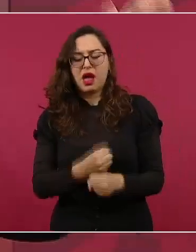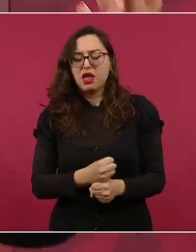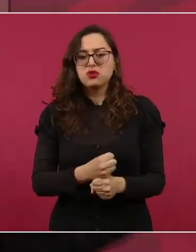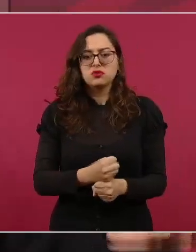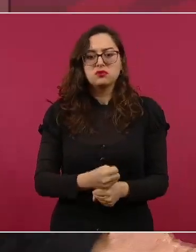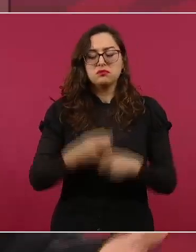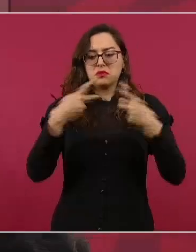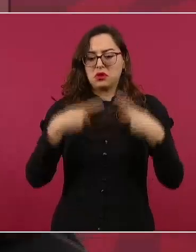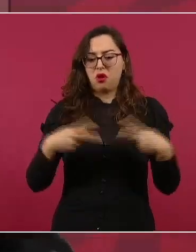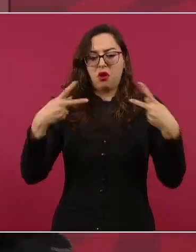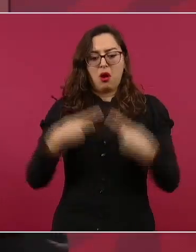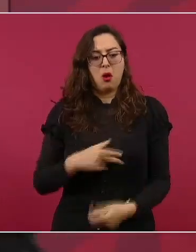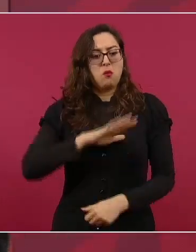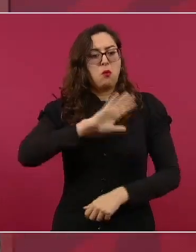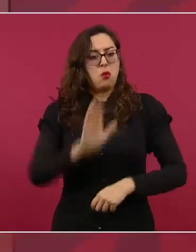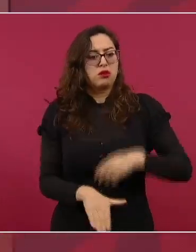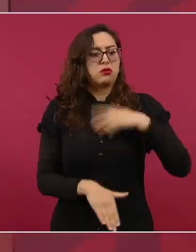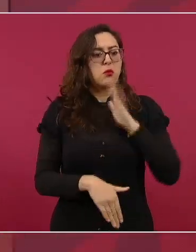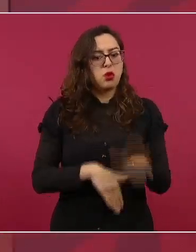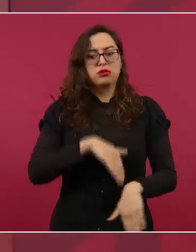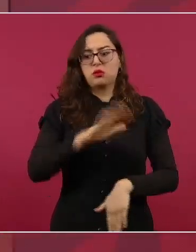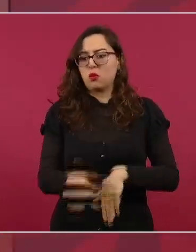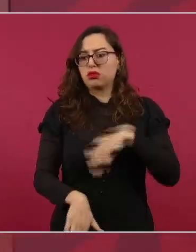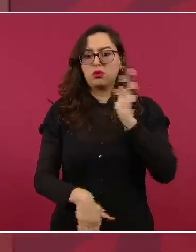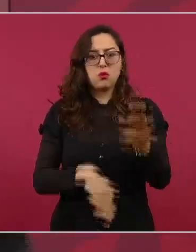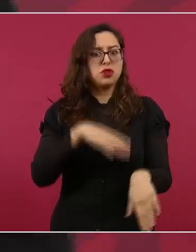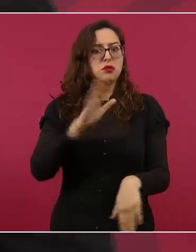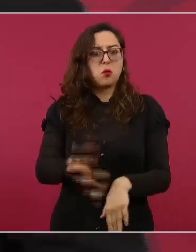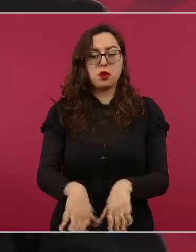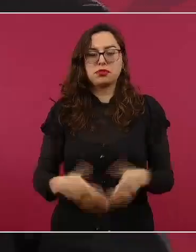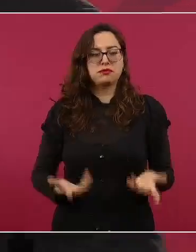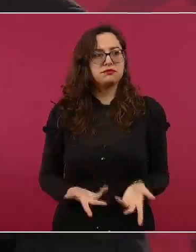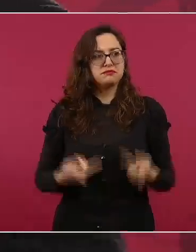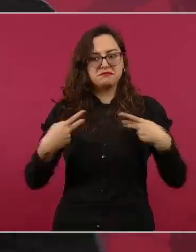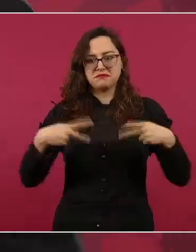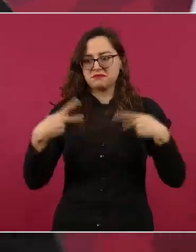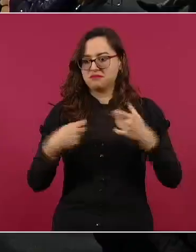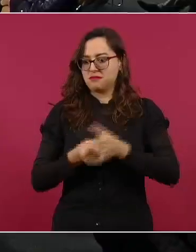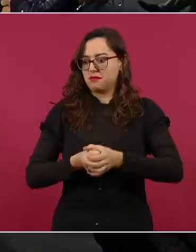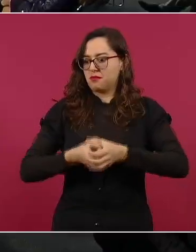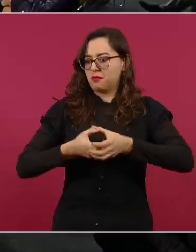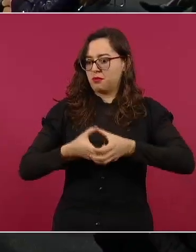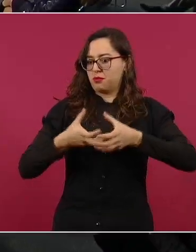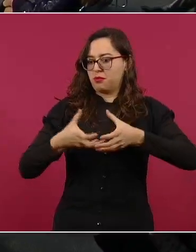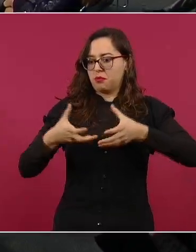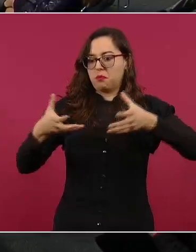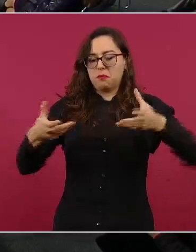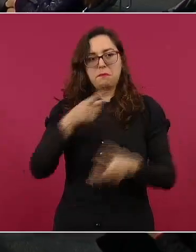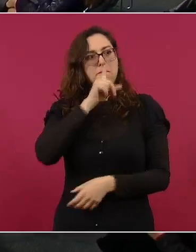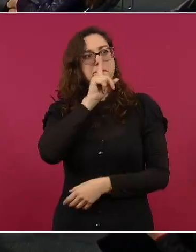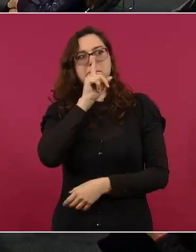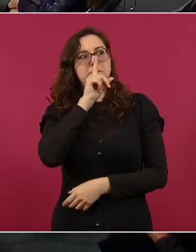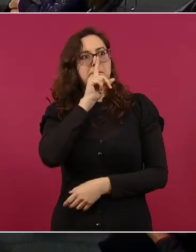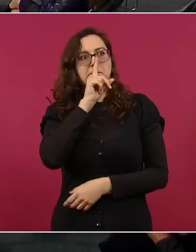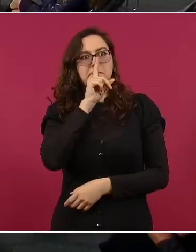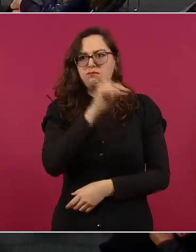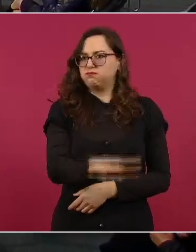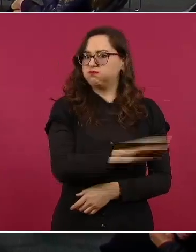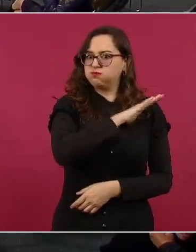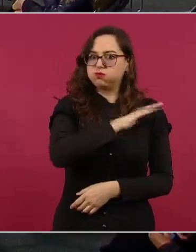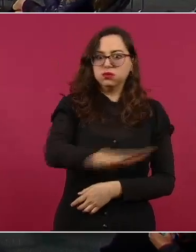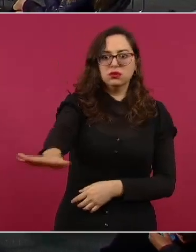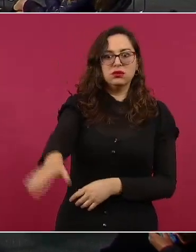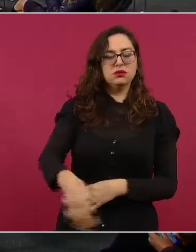ni siquiera alcanzamos a tener la población que había cuando nos invadieron.